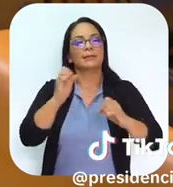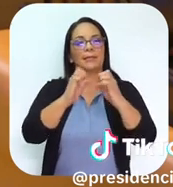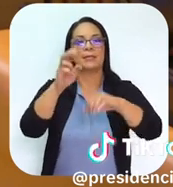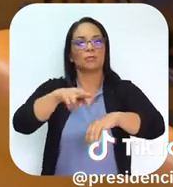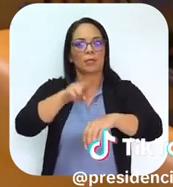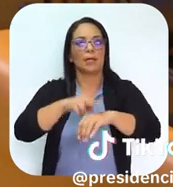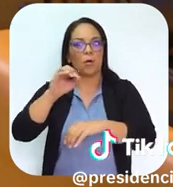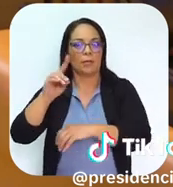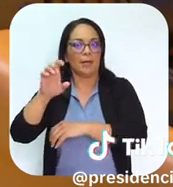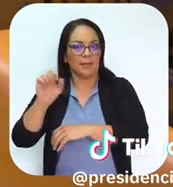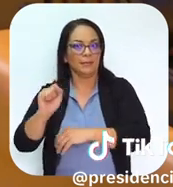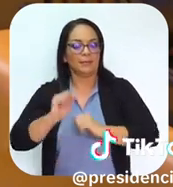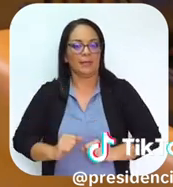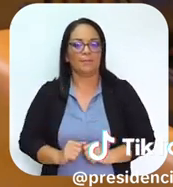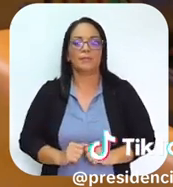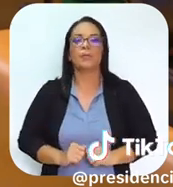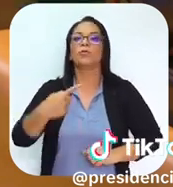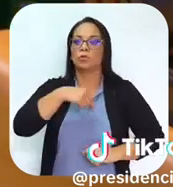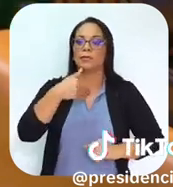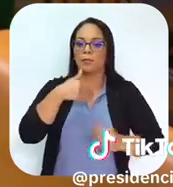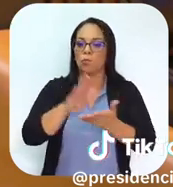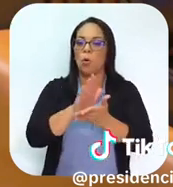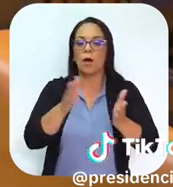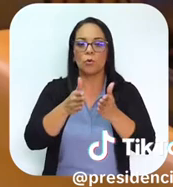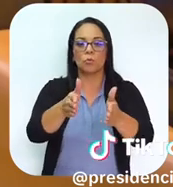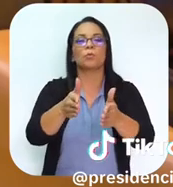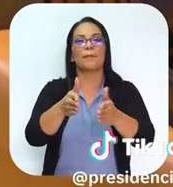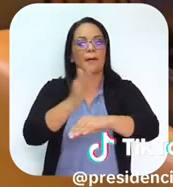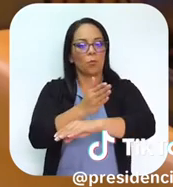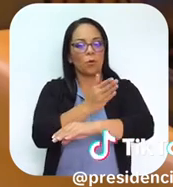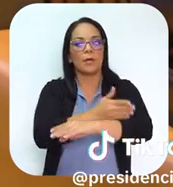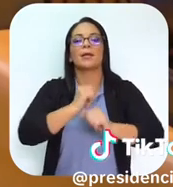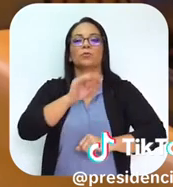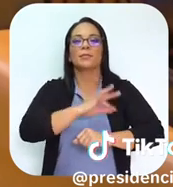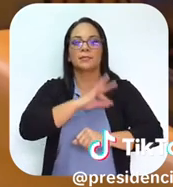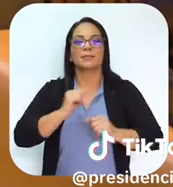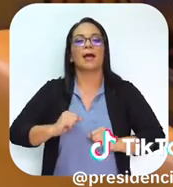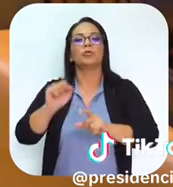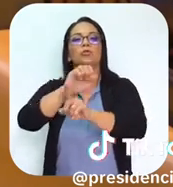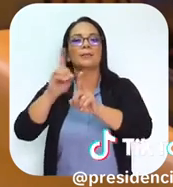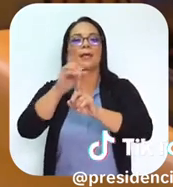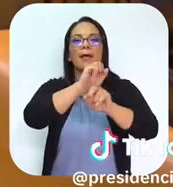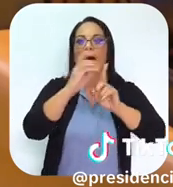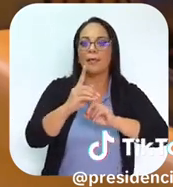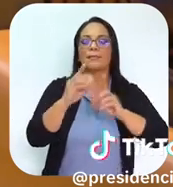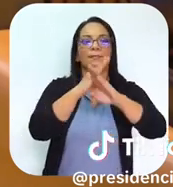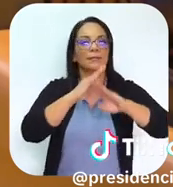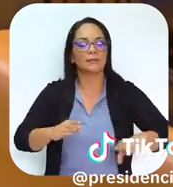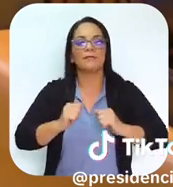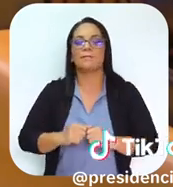de metas nacionales de los ods una hoja de ruta para generar progreso y bienestar sociedades pacíficas